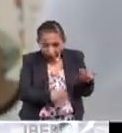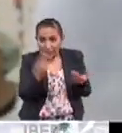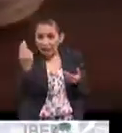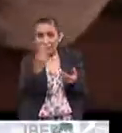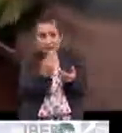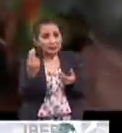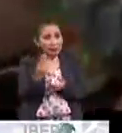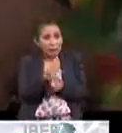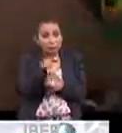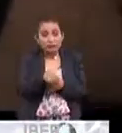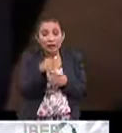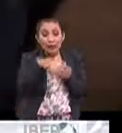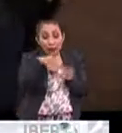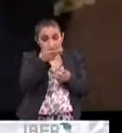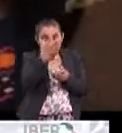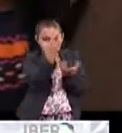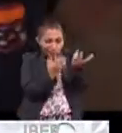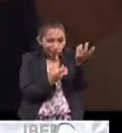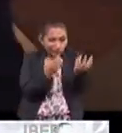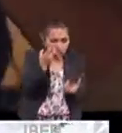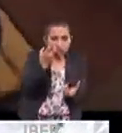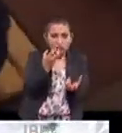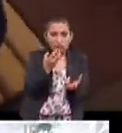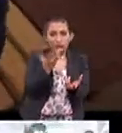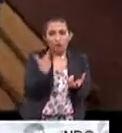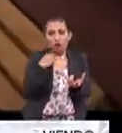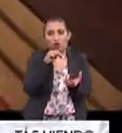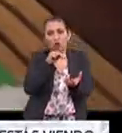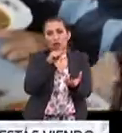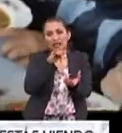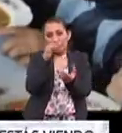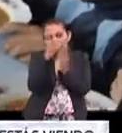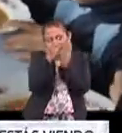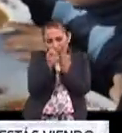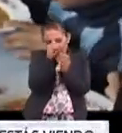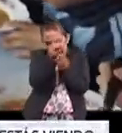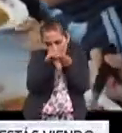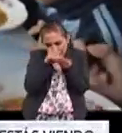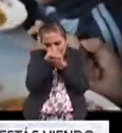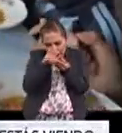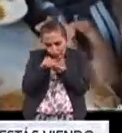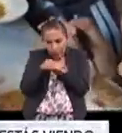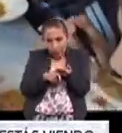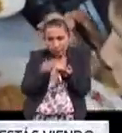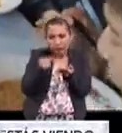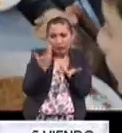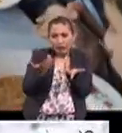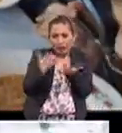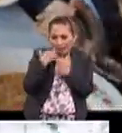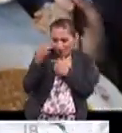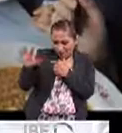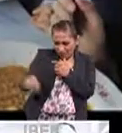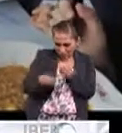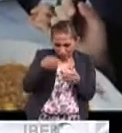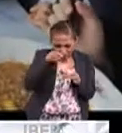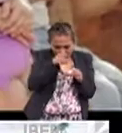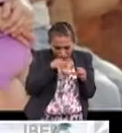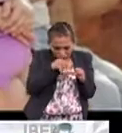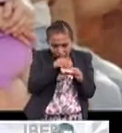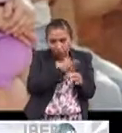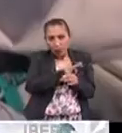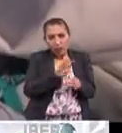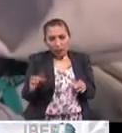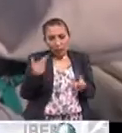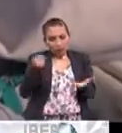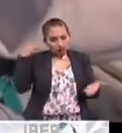estamos desde la extracción de algunos nutrimentos a partir de desechos, con lo cual